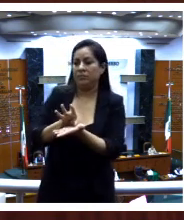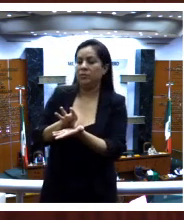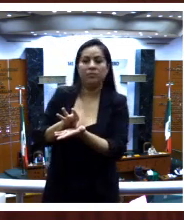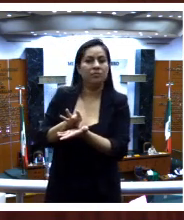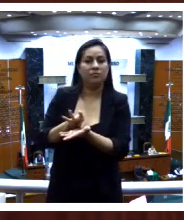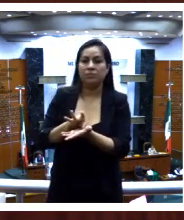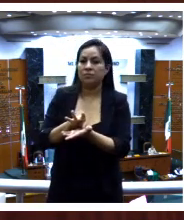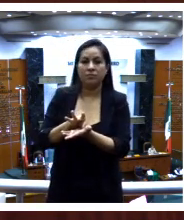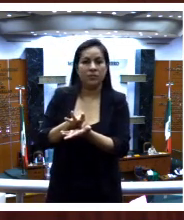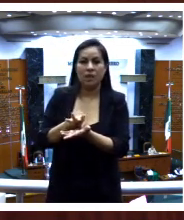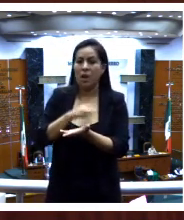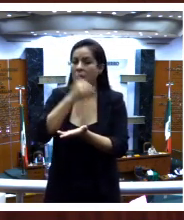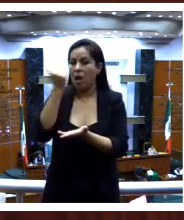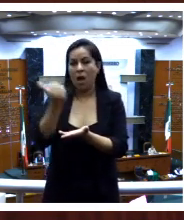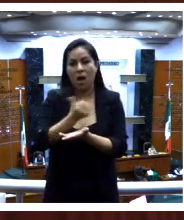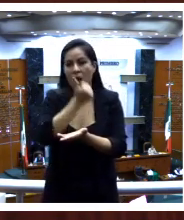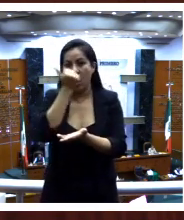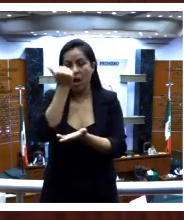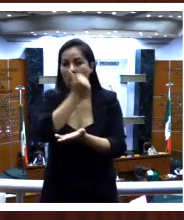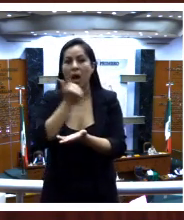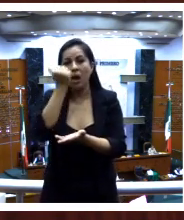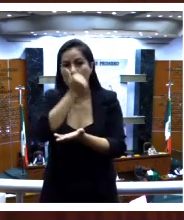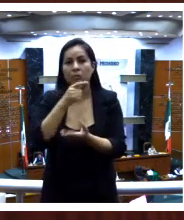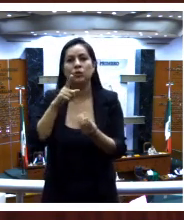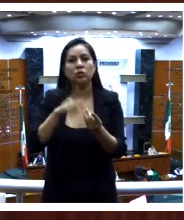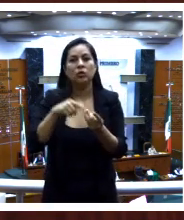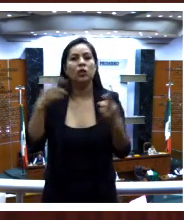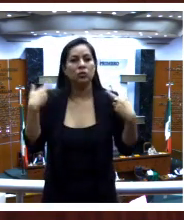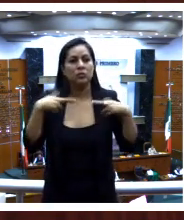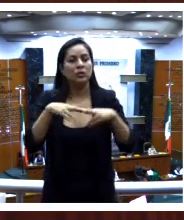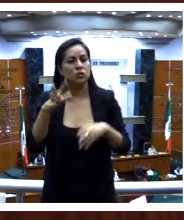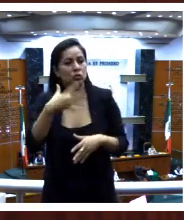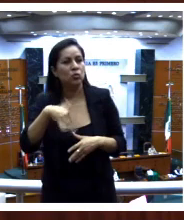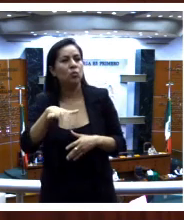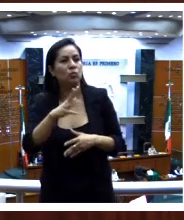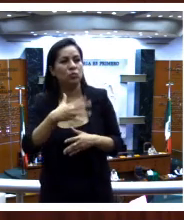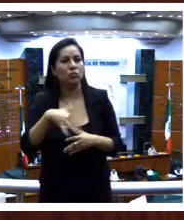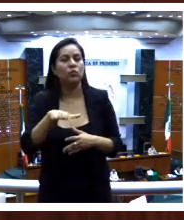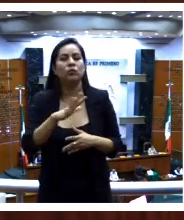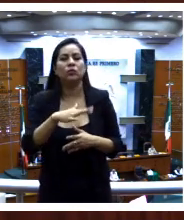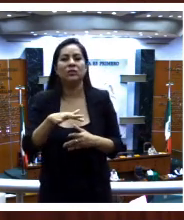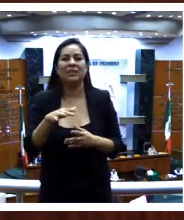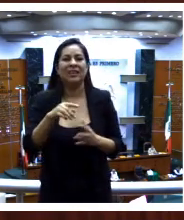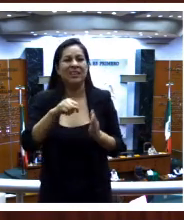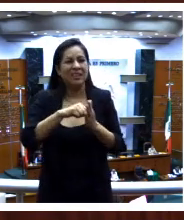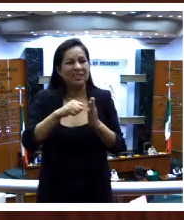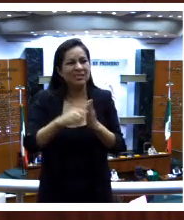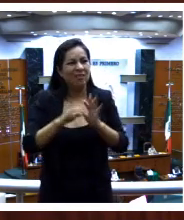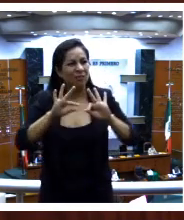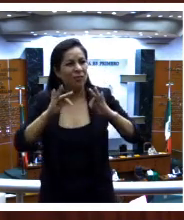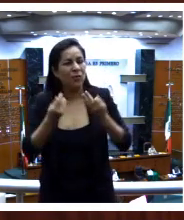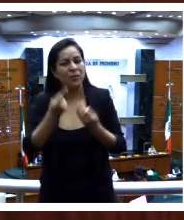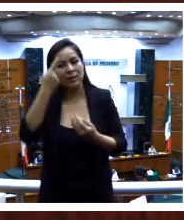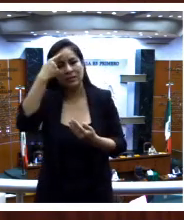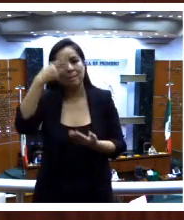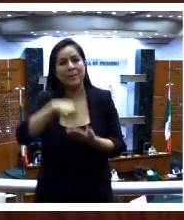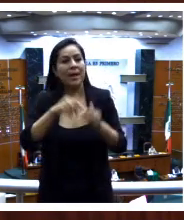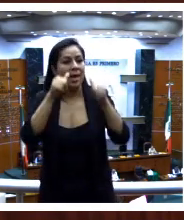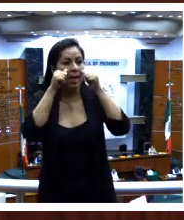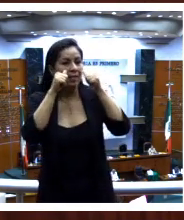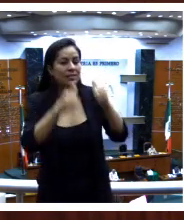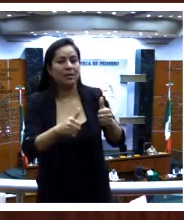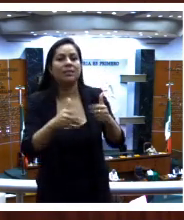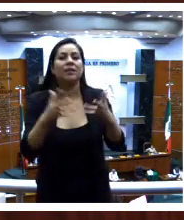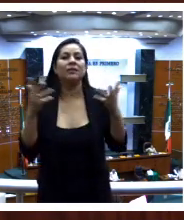a los alumnos, donde los docentes buscan las estrategias para dar su atención. Se